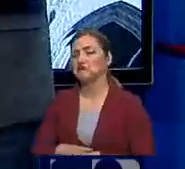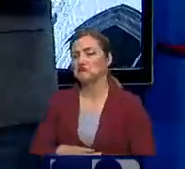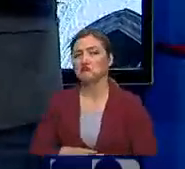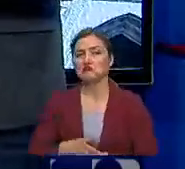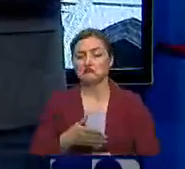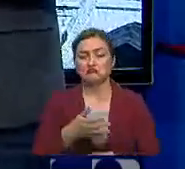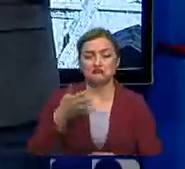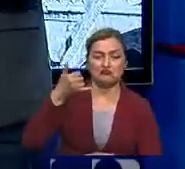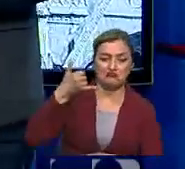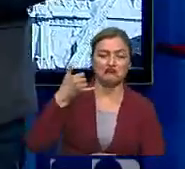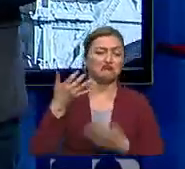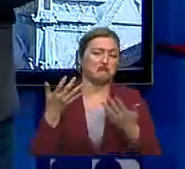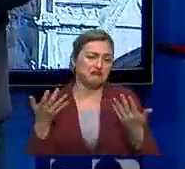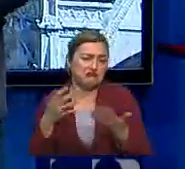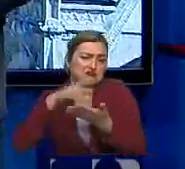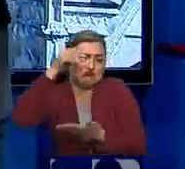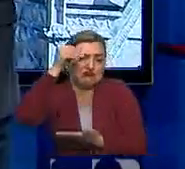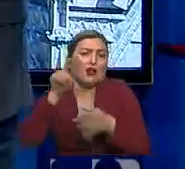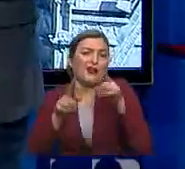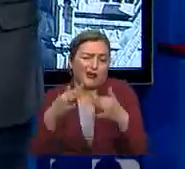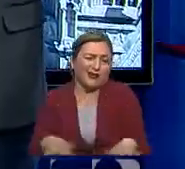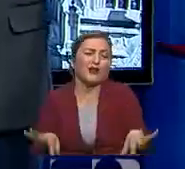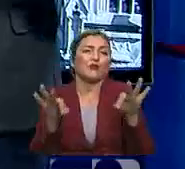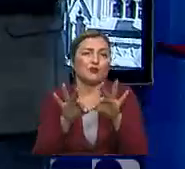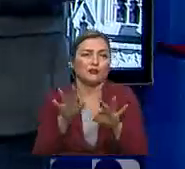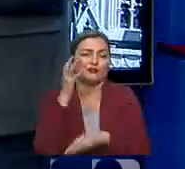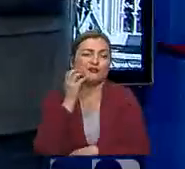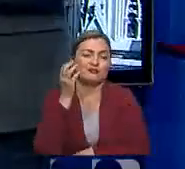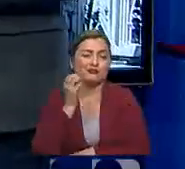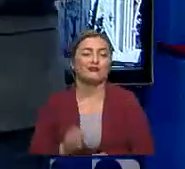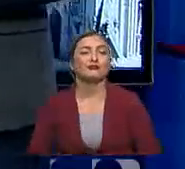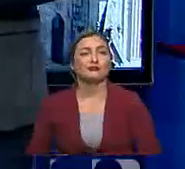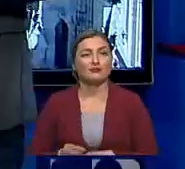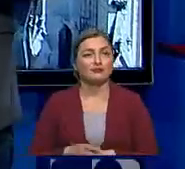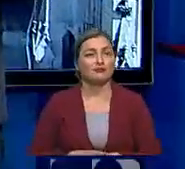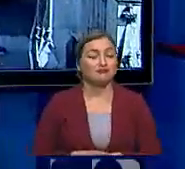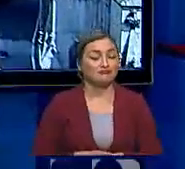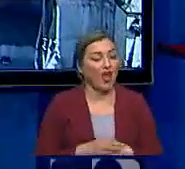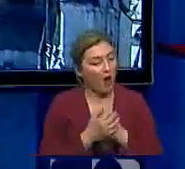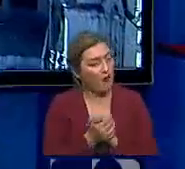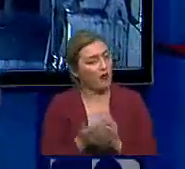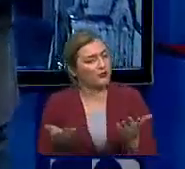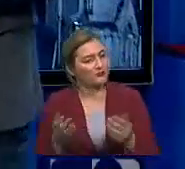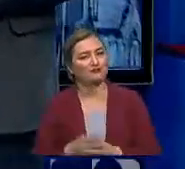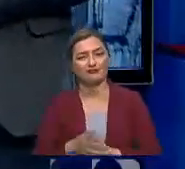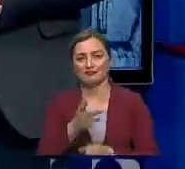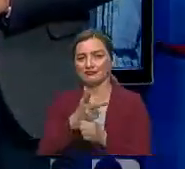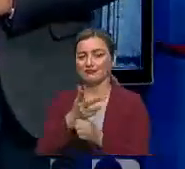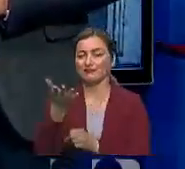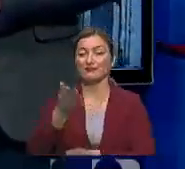el lado del teléfono, los chicos aprendieron cosas de esta experiencia. Y eso hay que aprovecharlo. Tenemos un